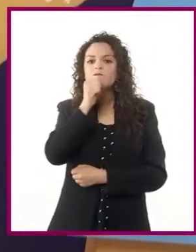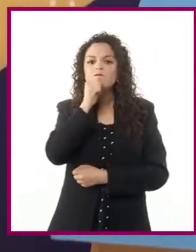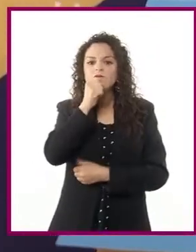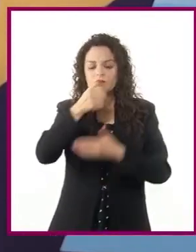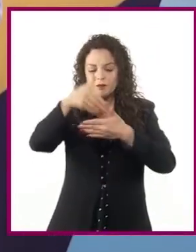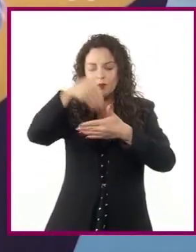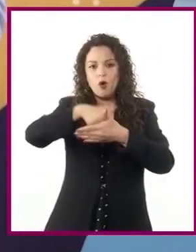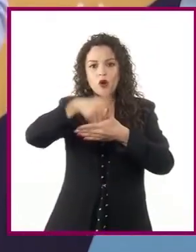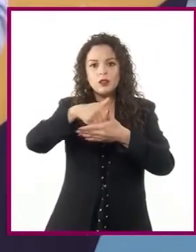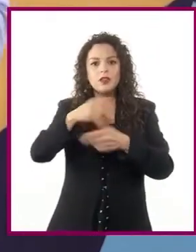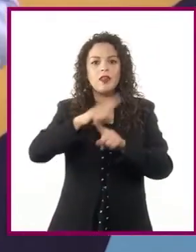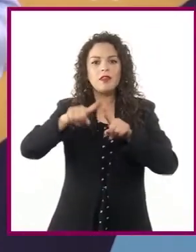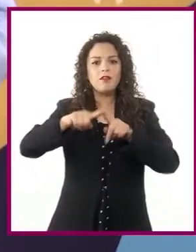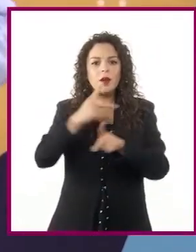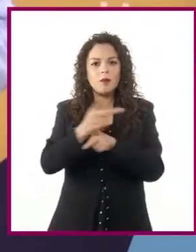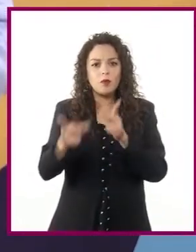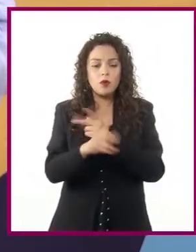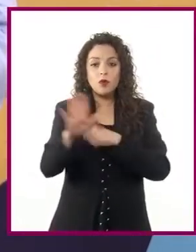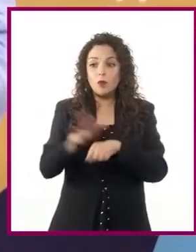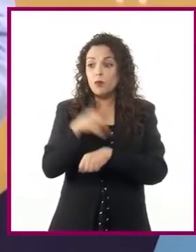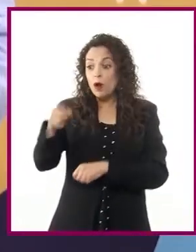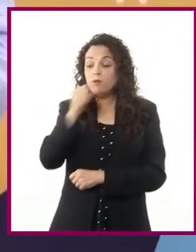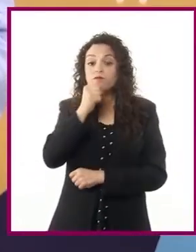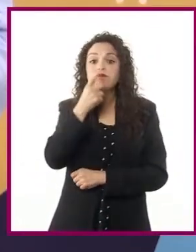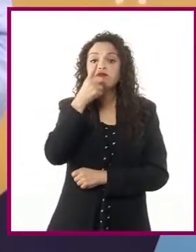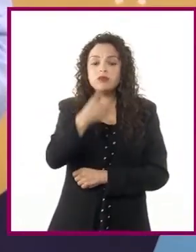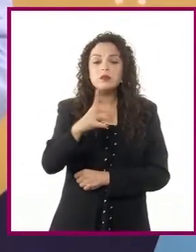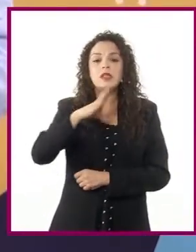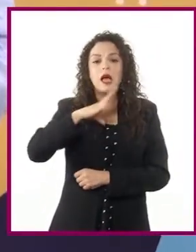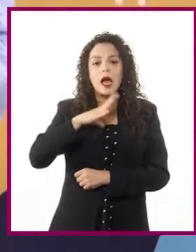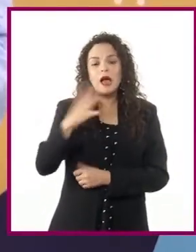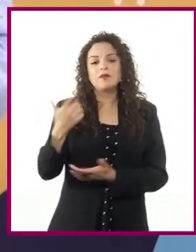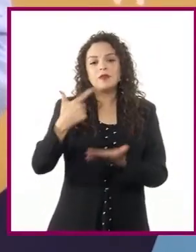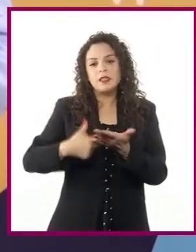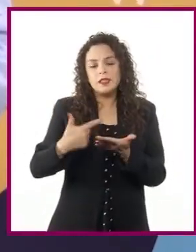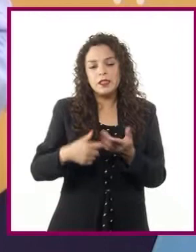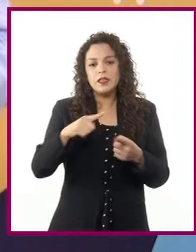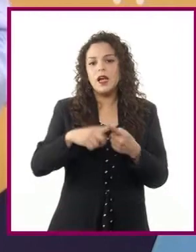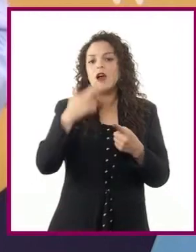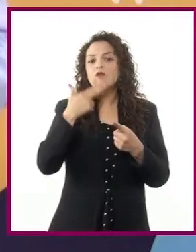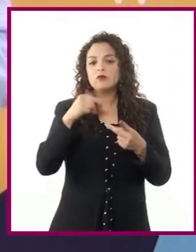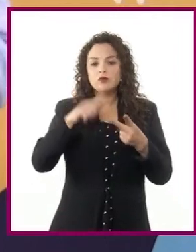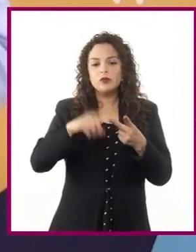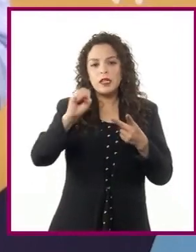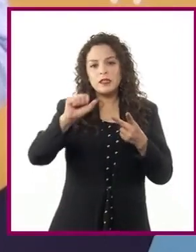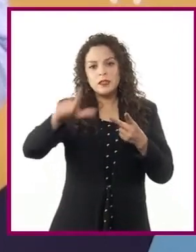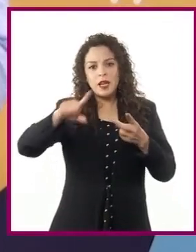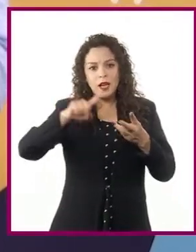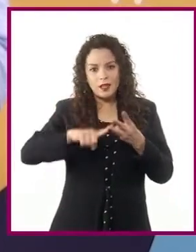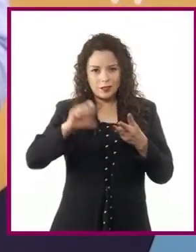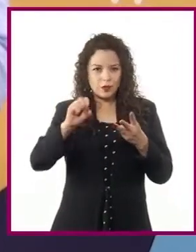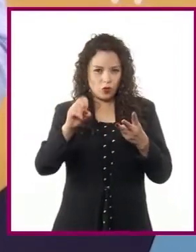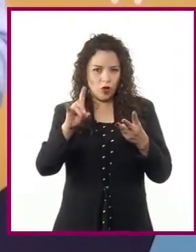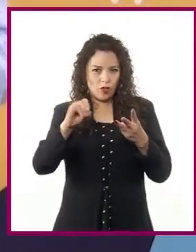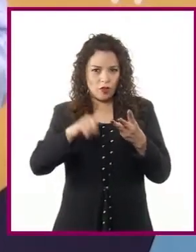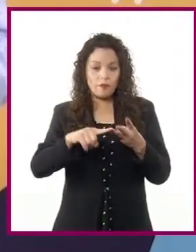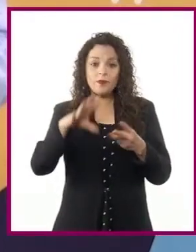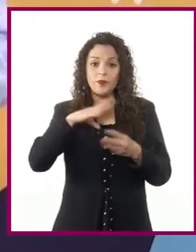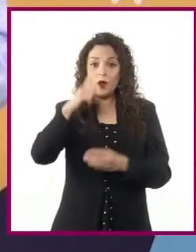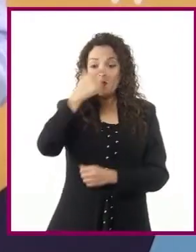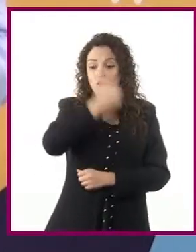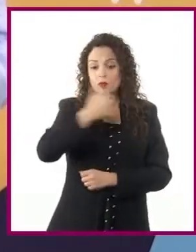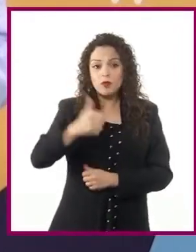del contenido energético, de las grasas, azúcares, sodio, etc., que contiene cada porción de alimentos. Esto